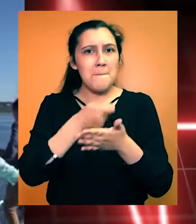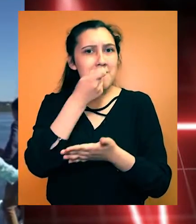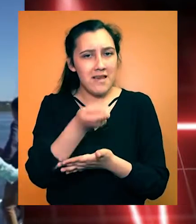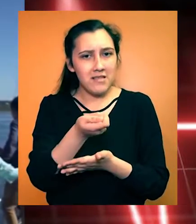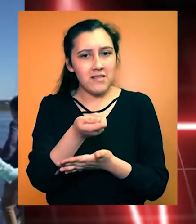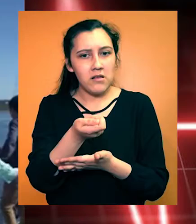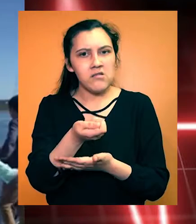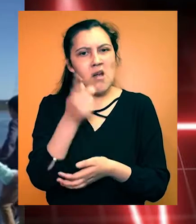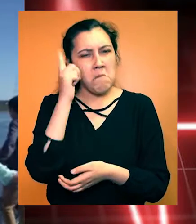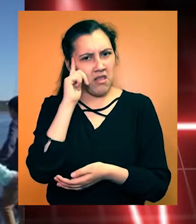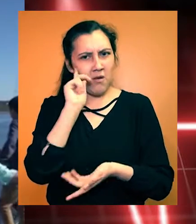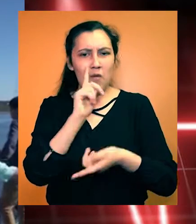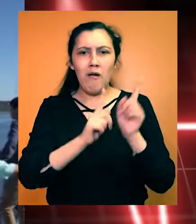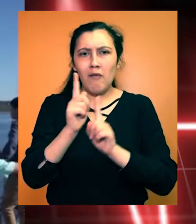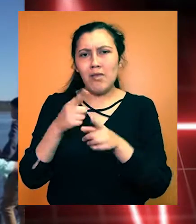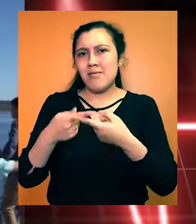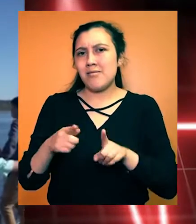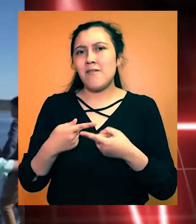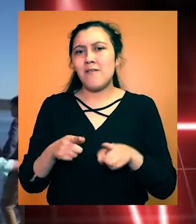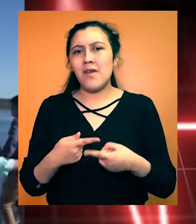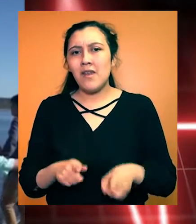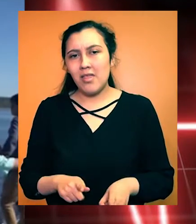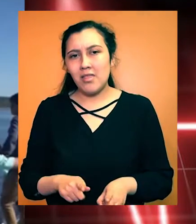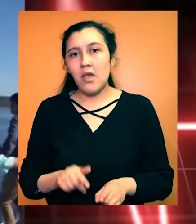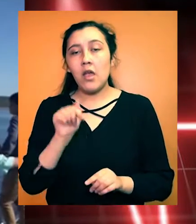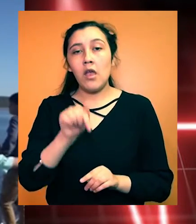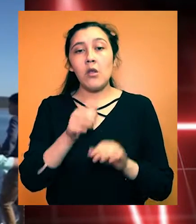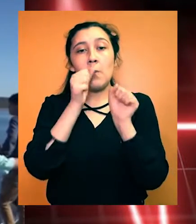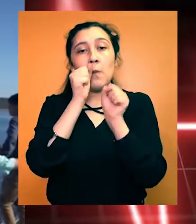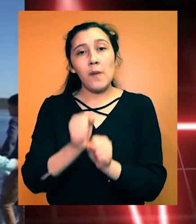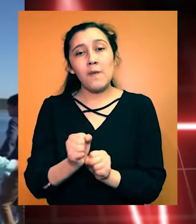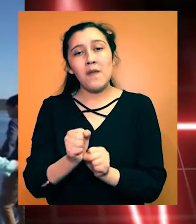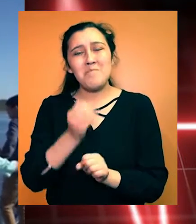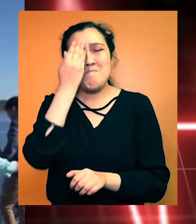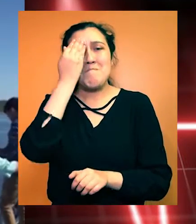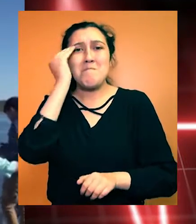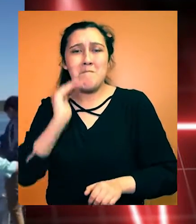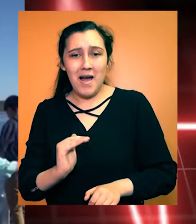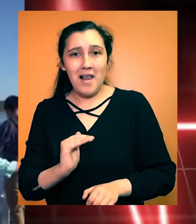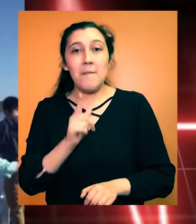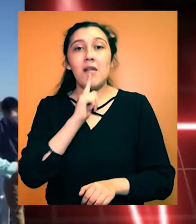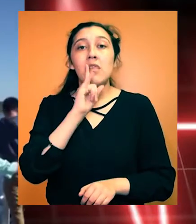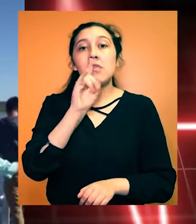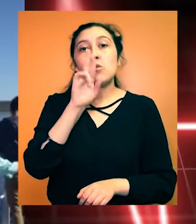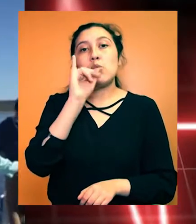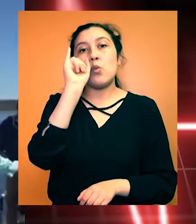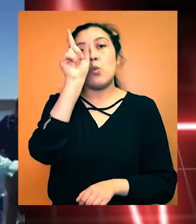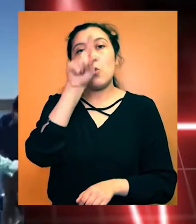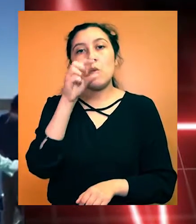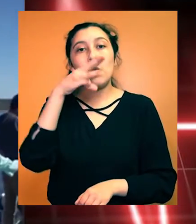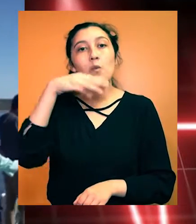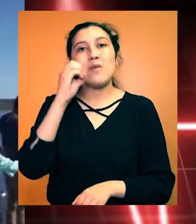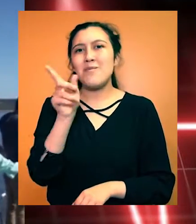vemos justamente todo lo contrario, lo que vemos que aquí le ponen un freno de mano al turismo y no hacen un trabajo